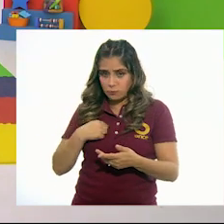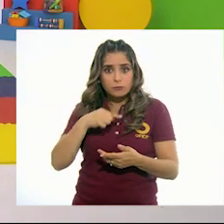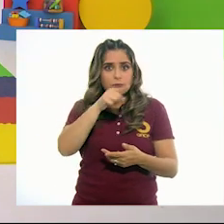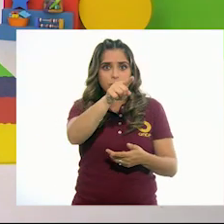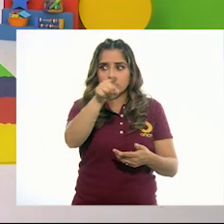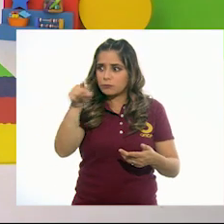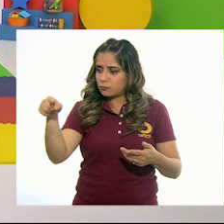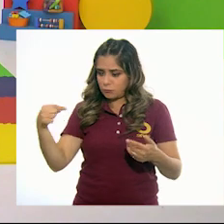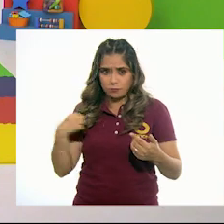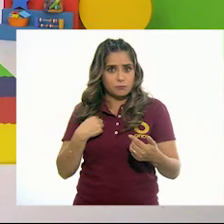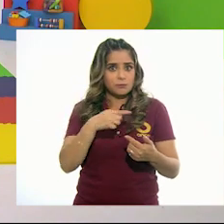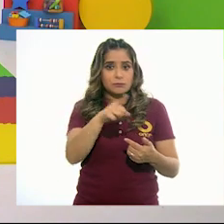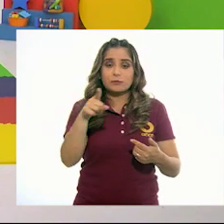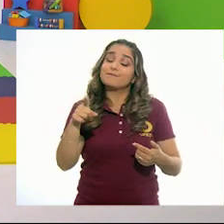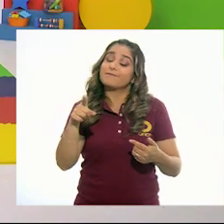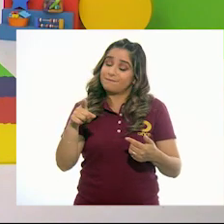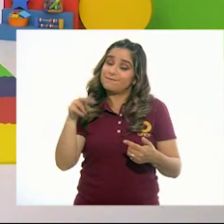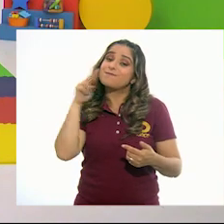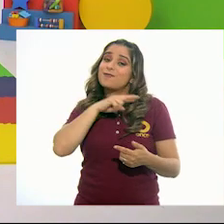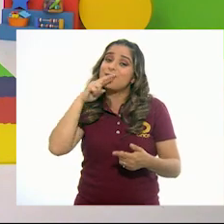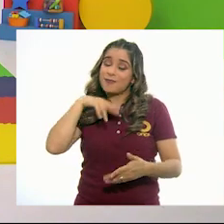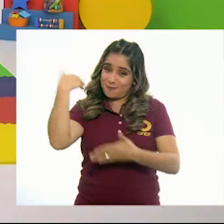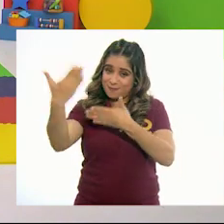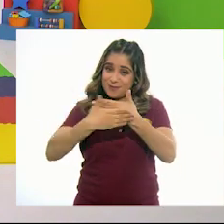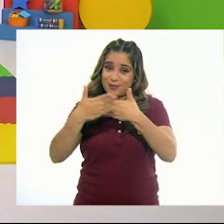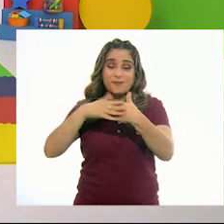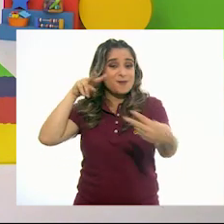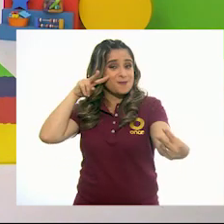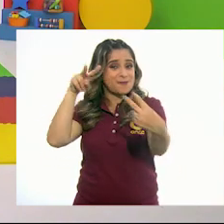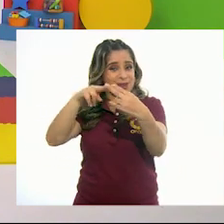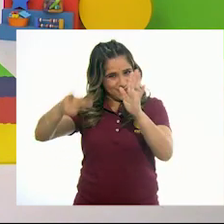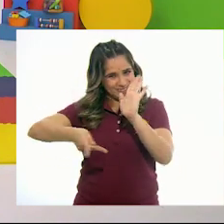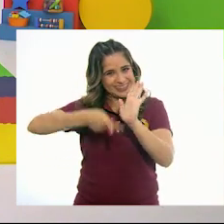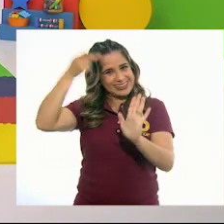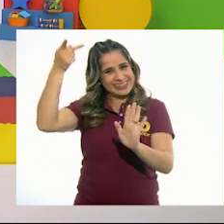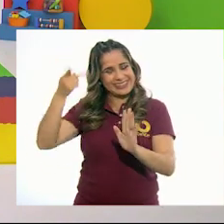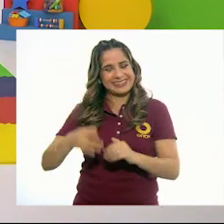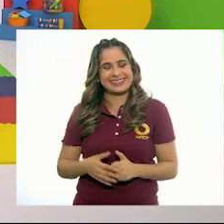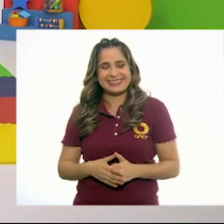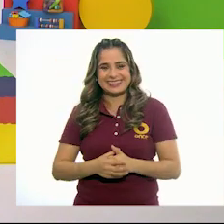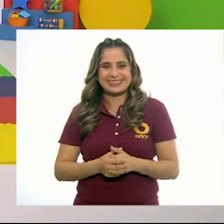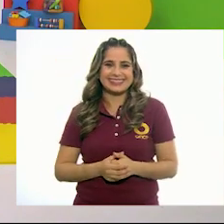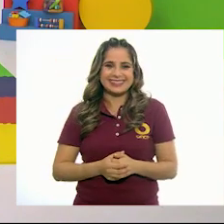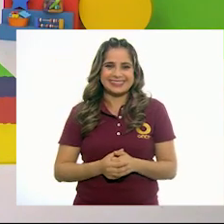y ustedes tenemos una cita muy pronto. ¡Adiós!